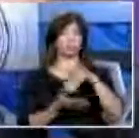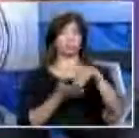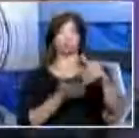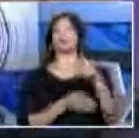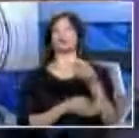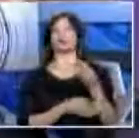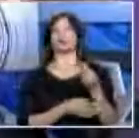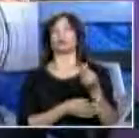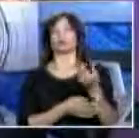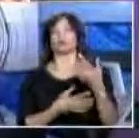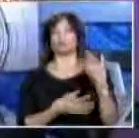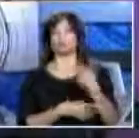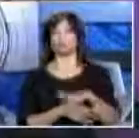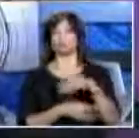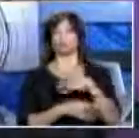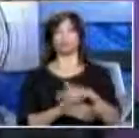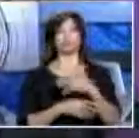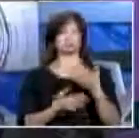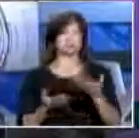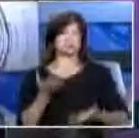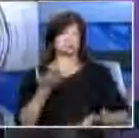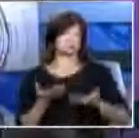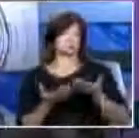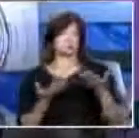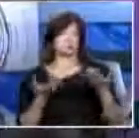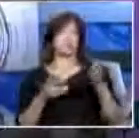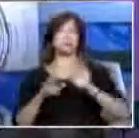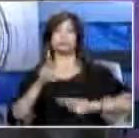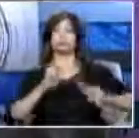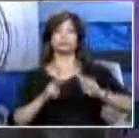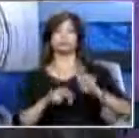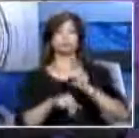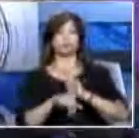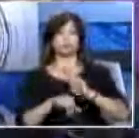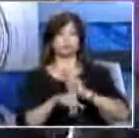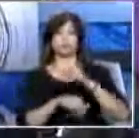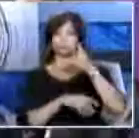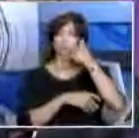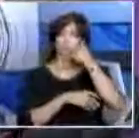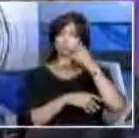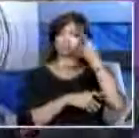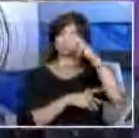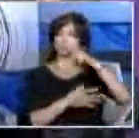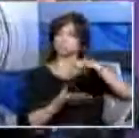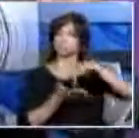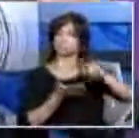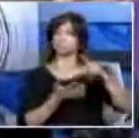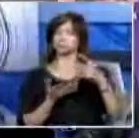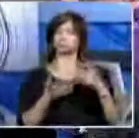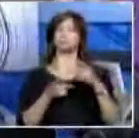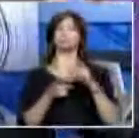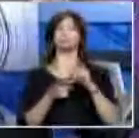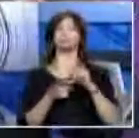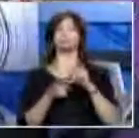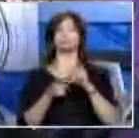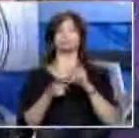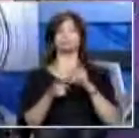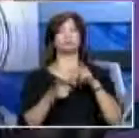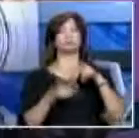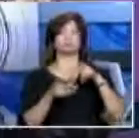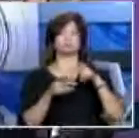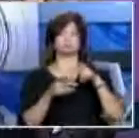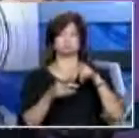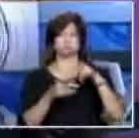de pesos impresionante probablemente uno dirá que gente no utiliza su celular para hacer pagos y estoy utilizando la